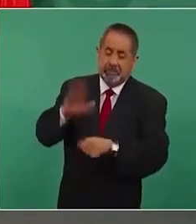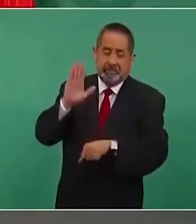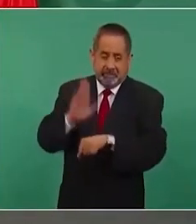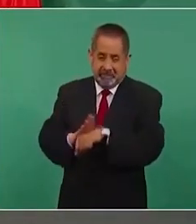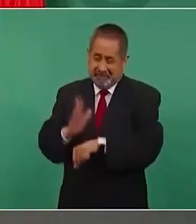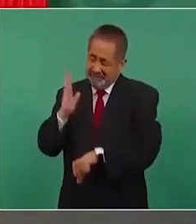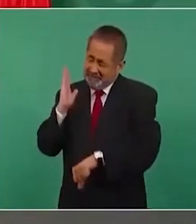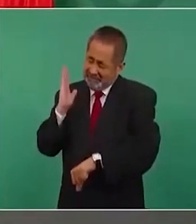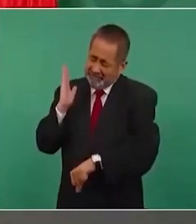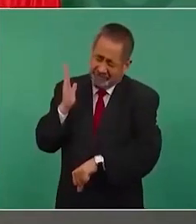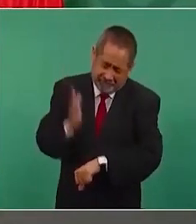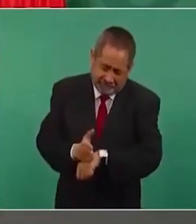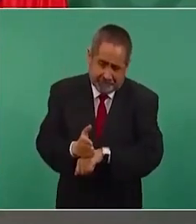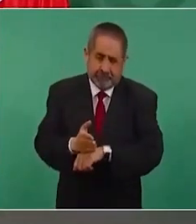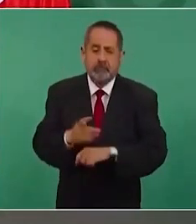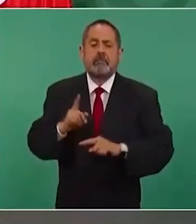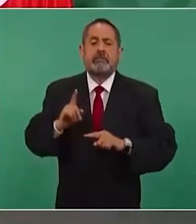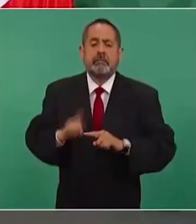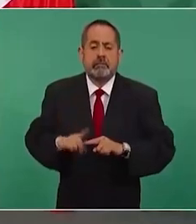penado